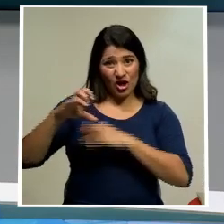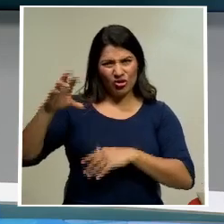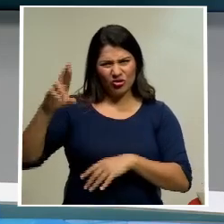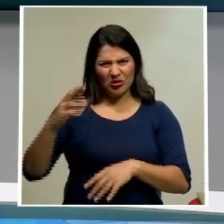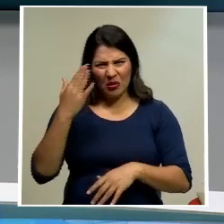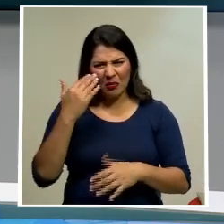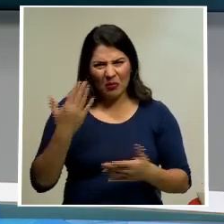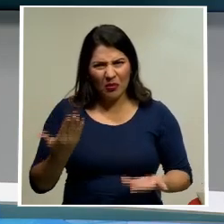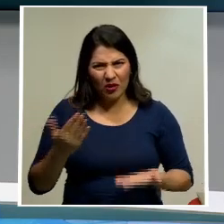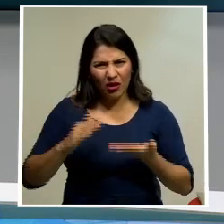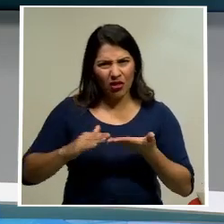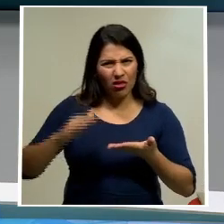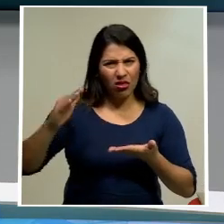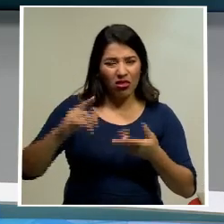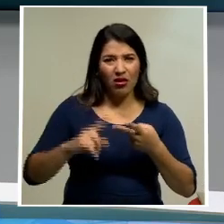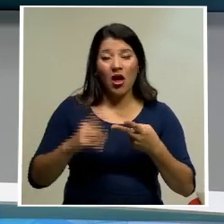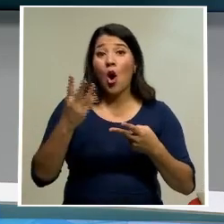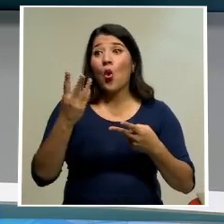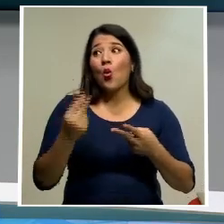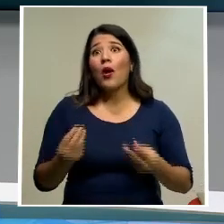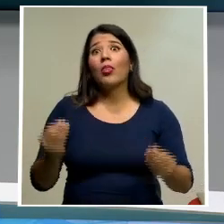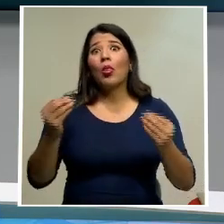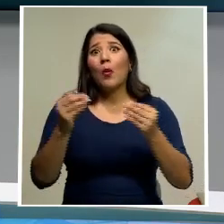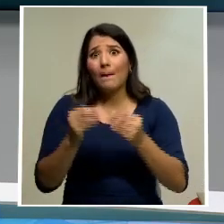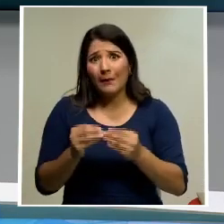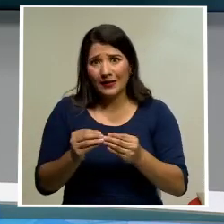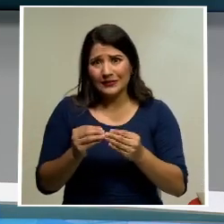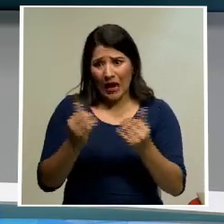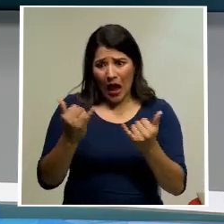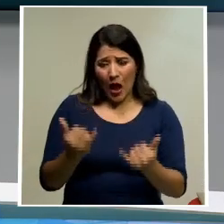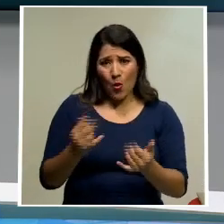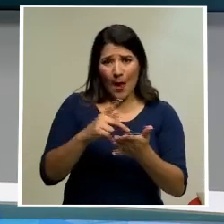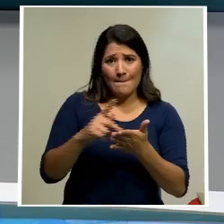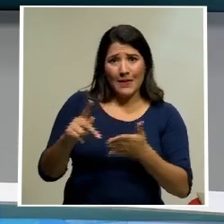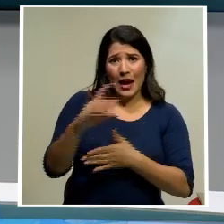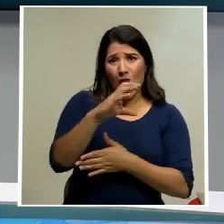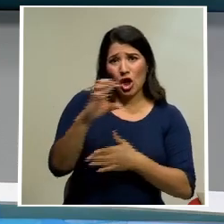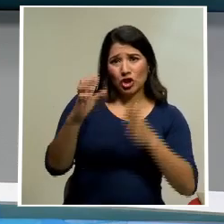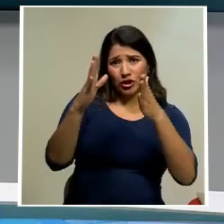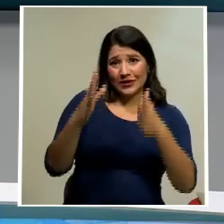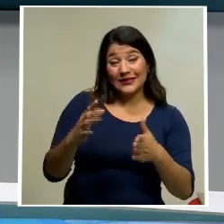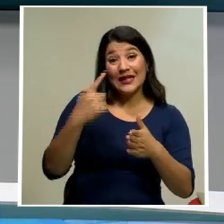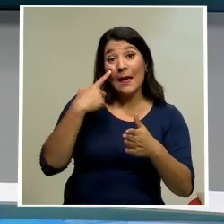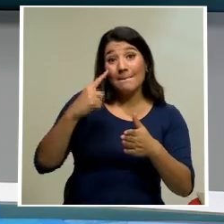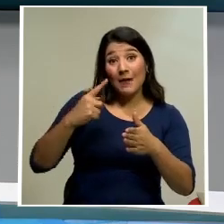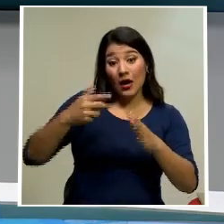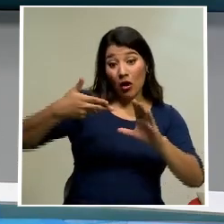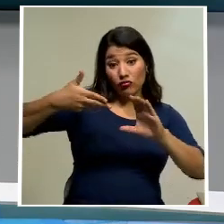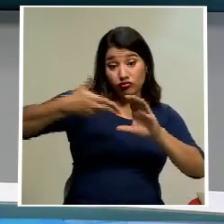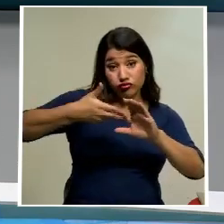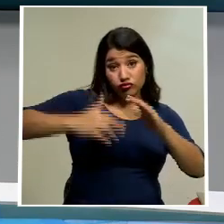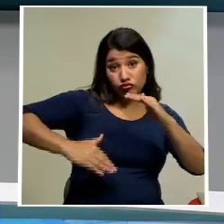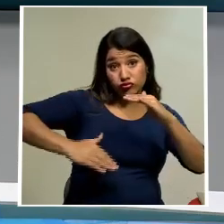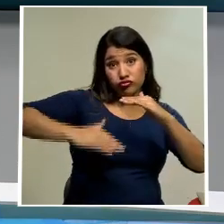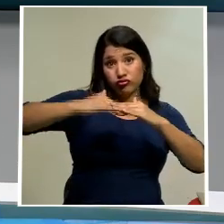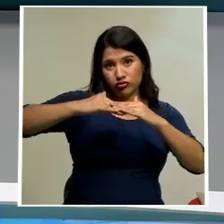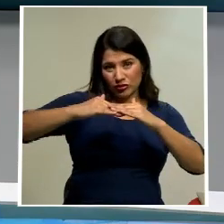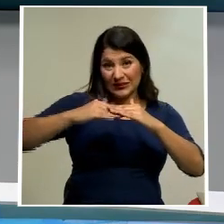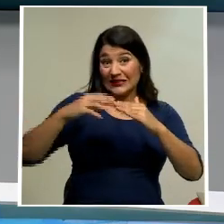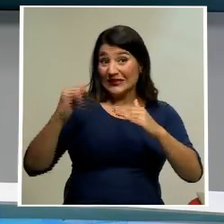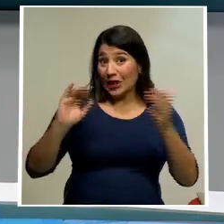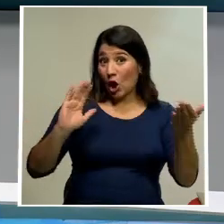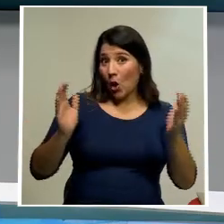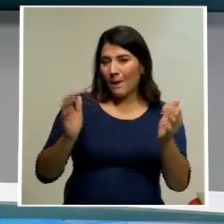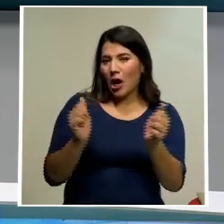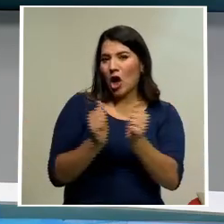estos incrementos y cuánto más estamos pagando todos los conductores para llenar el tanque de los vehículos si lo comparamos con el mes